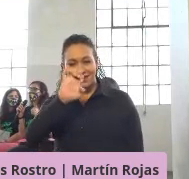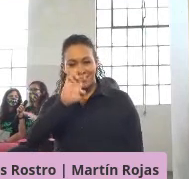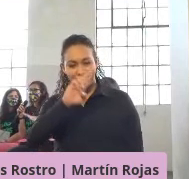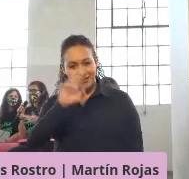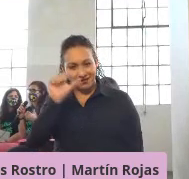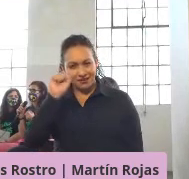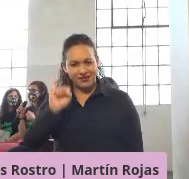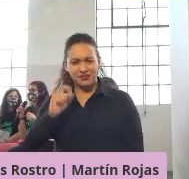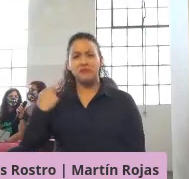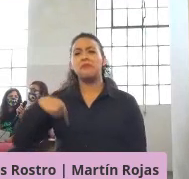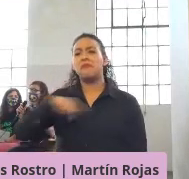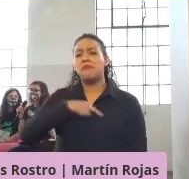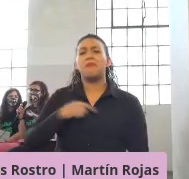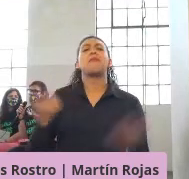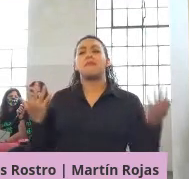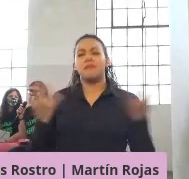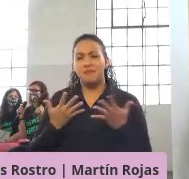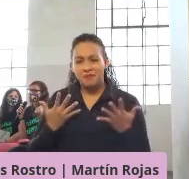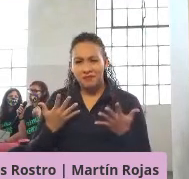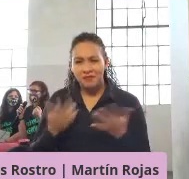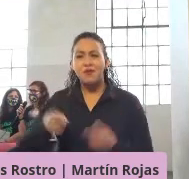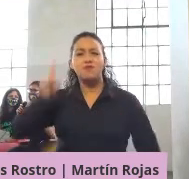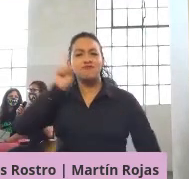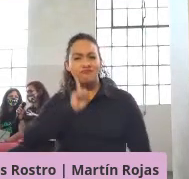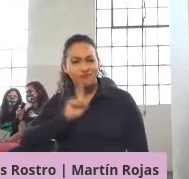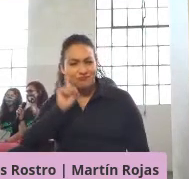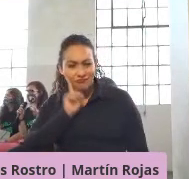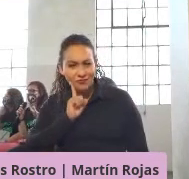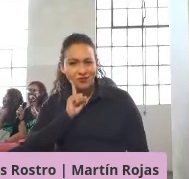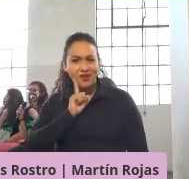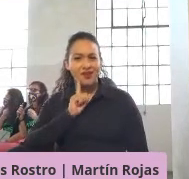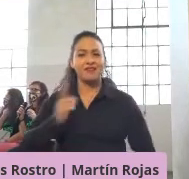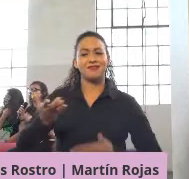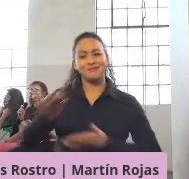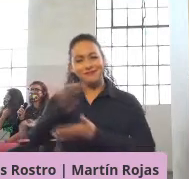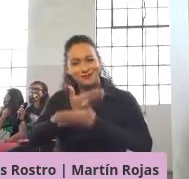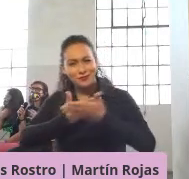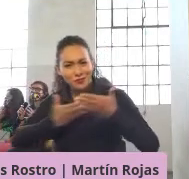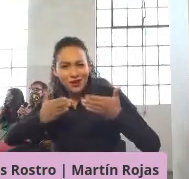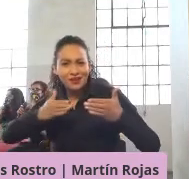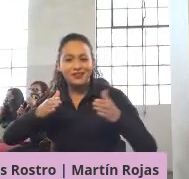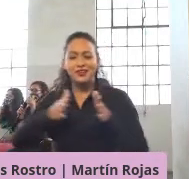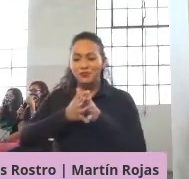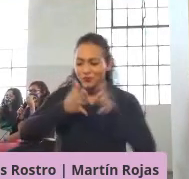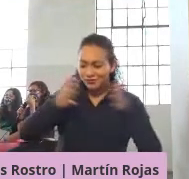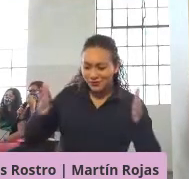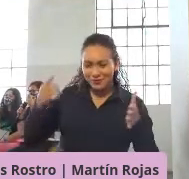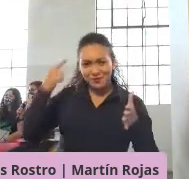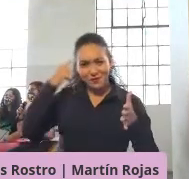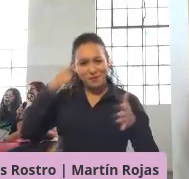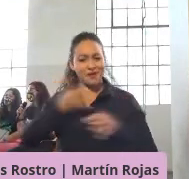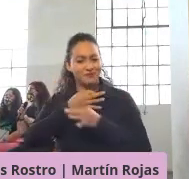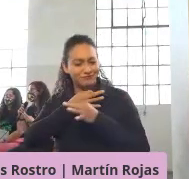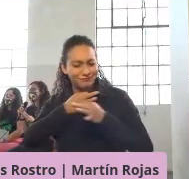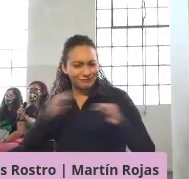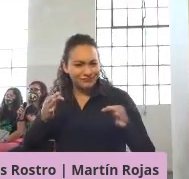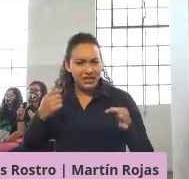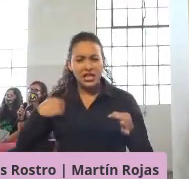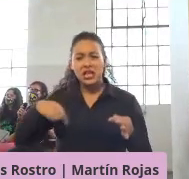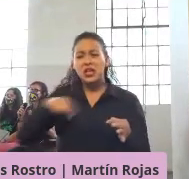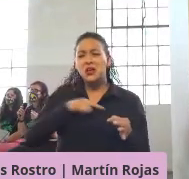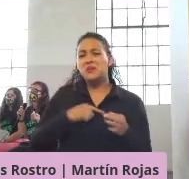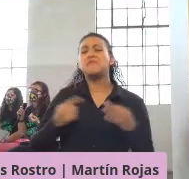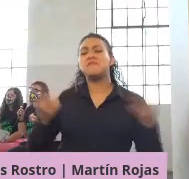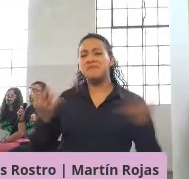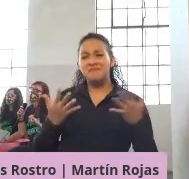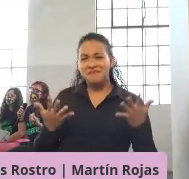somos muchas mujeres que compartimos este espacio. Y bueno, Fieras